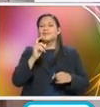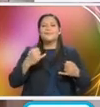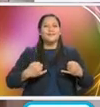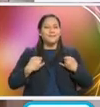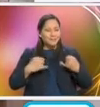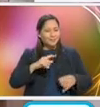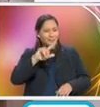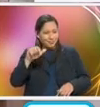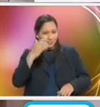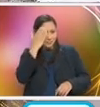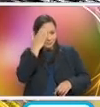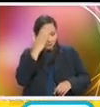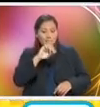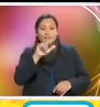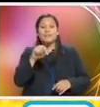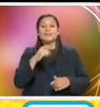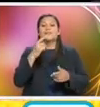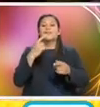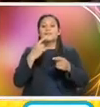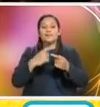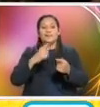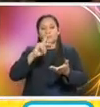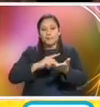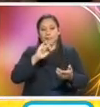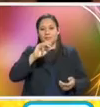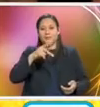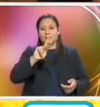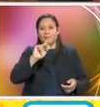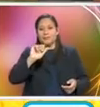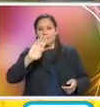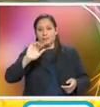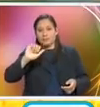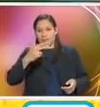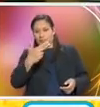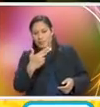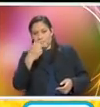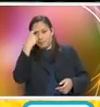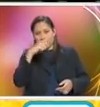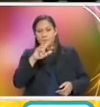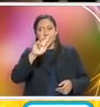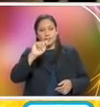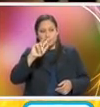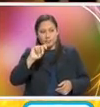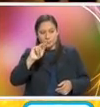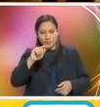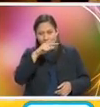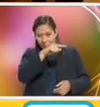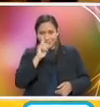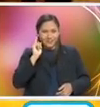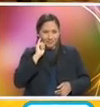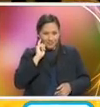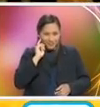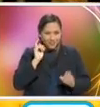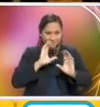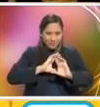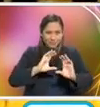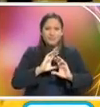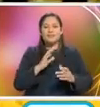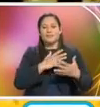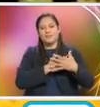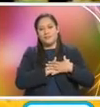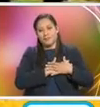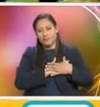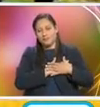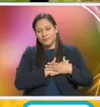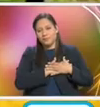conocer. Después la rehizo, me parece que fue Cabá, para una serie de televisión. Ahí está, mira. Mira el Amor arte, de Estudiante. Sí,